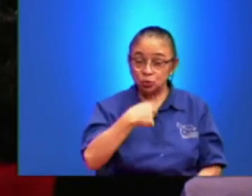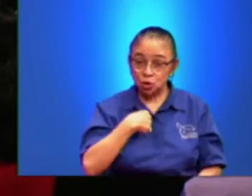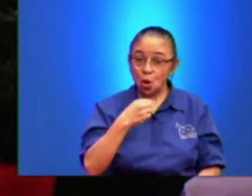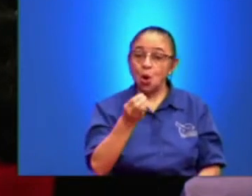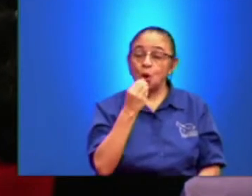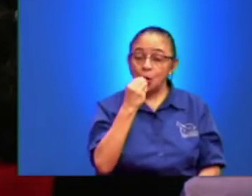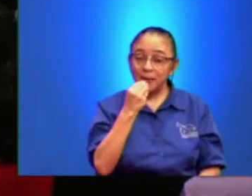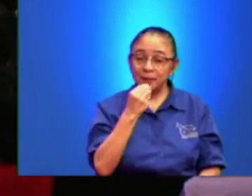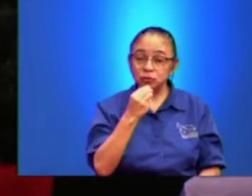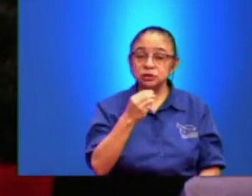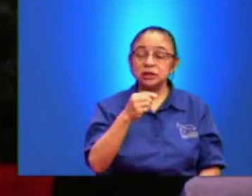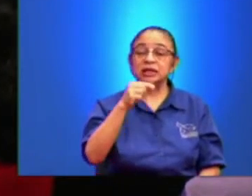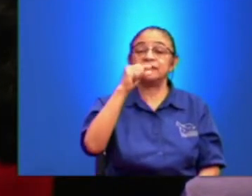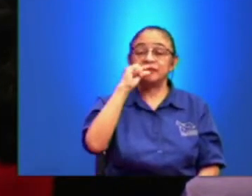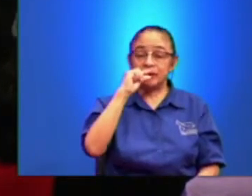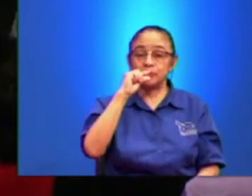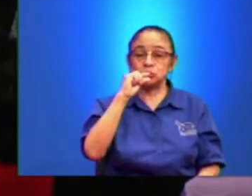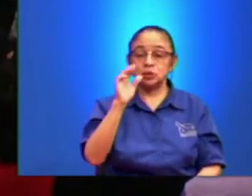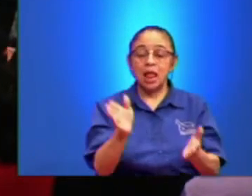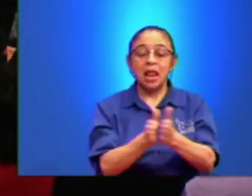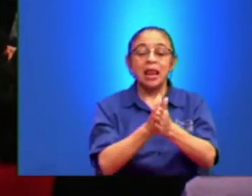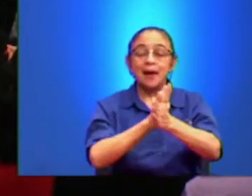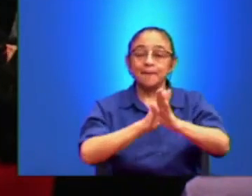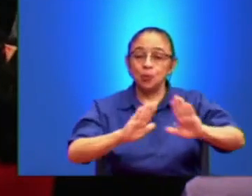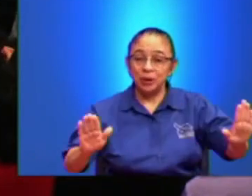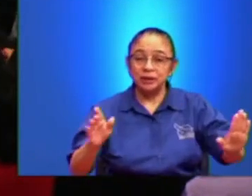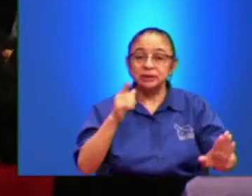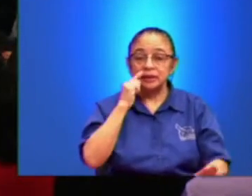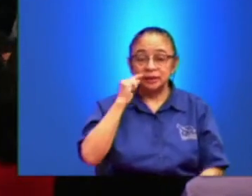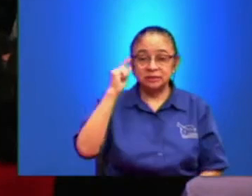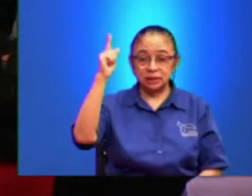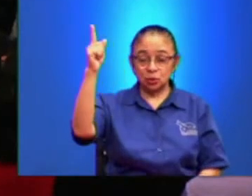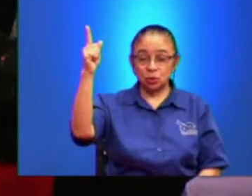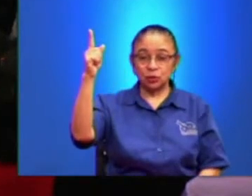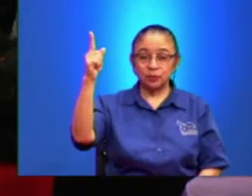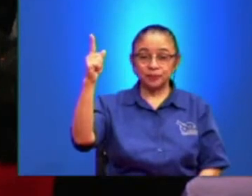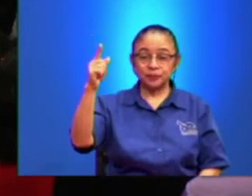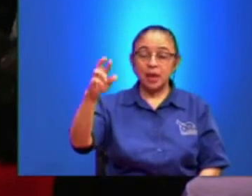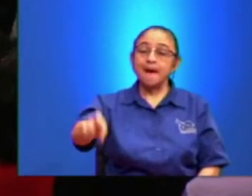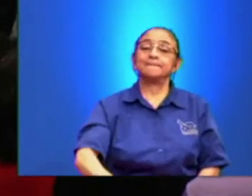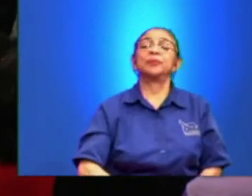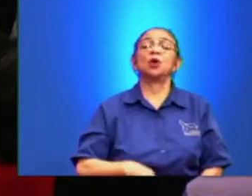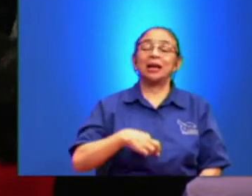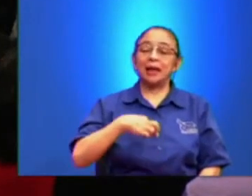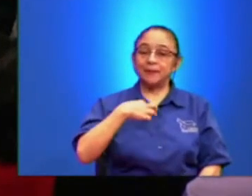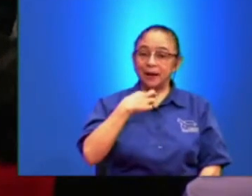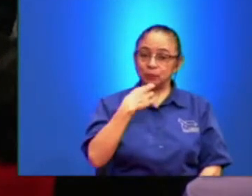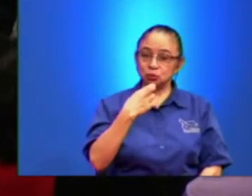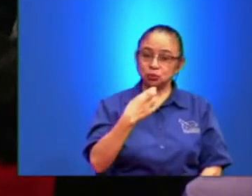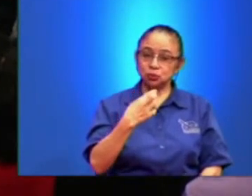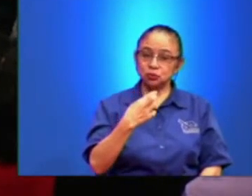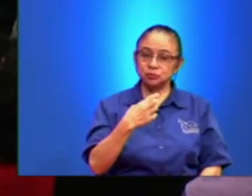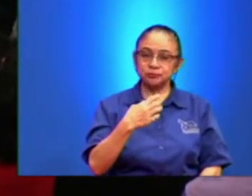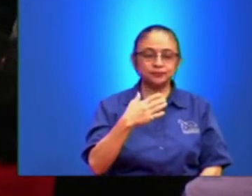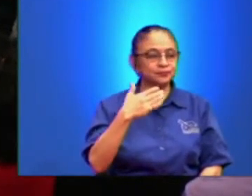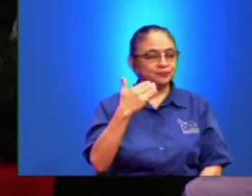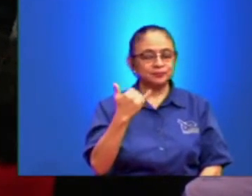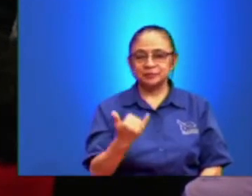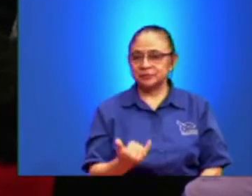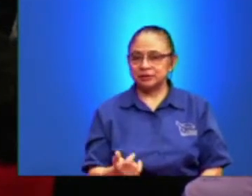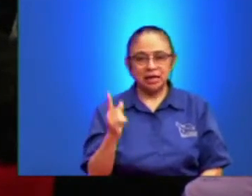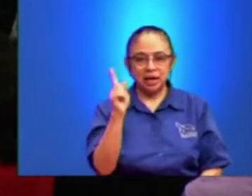bbva es esta copa la muerte del señor pero que la maíz ya no